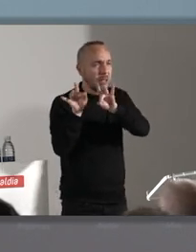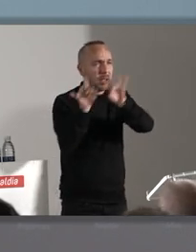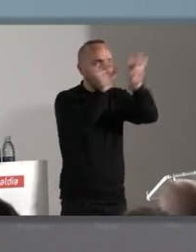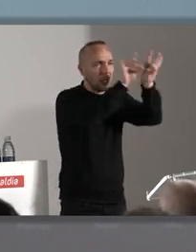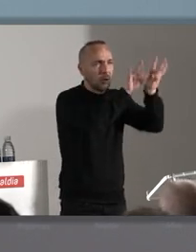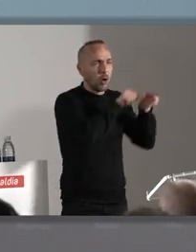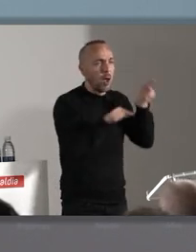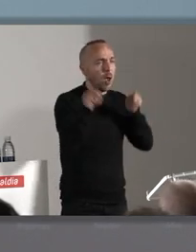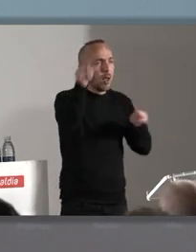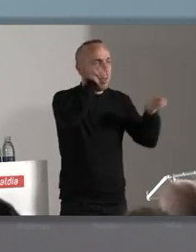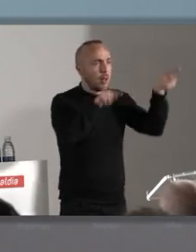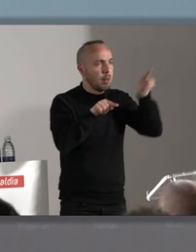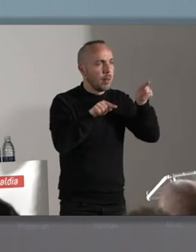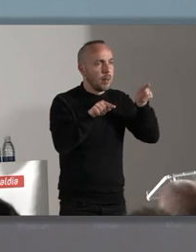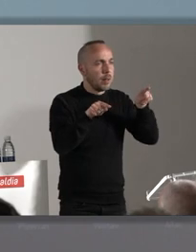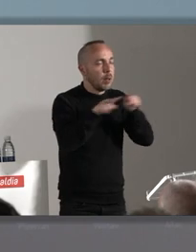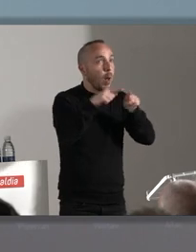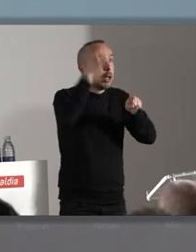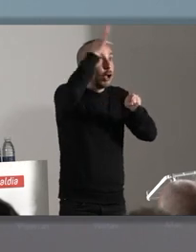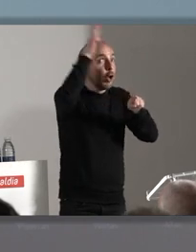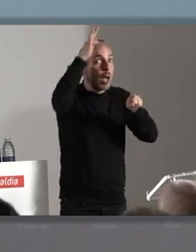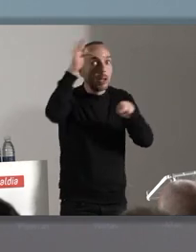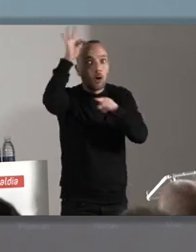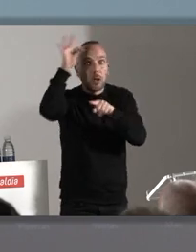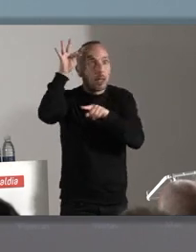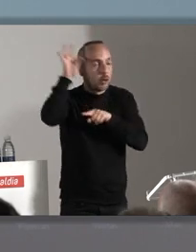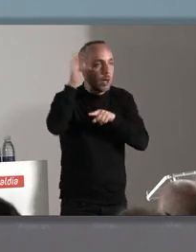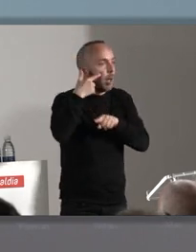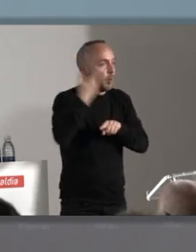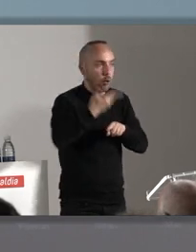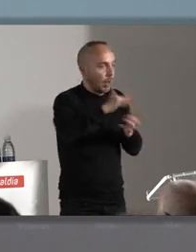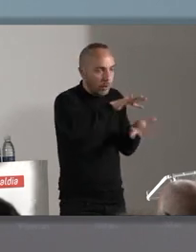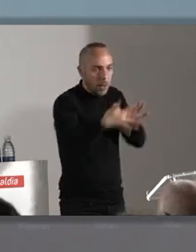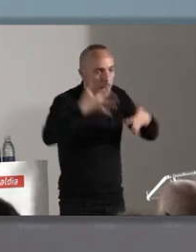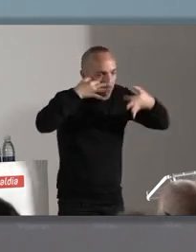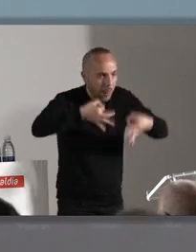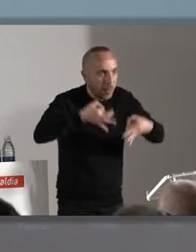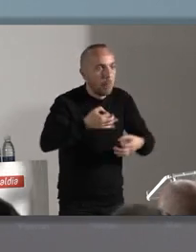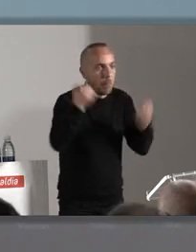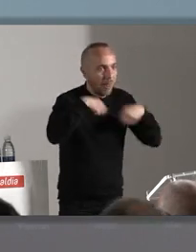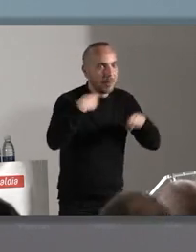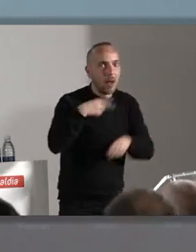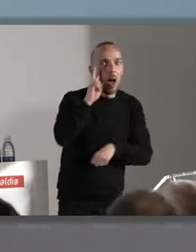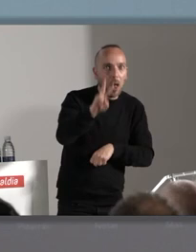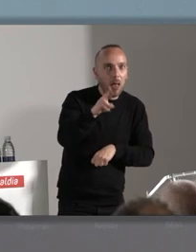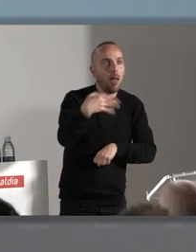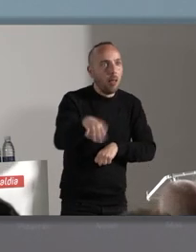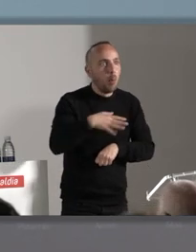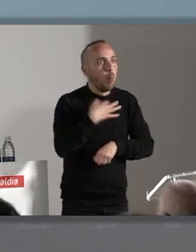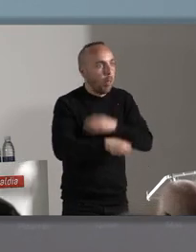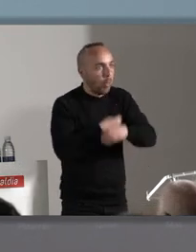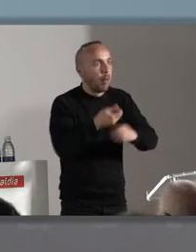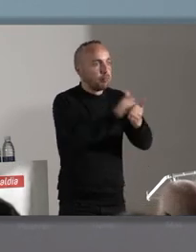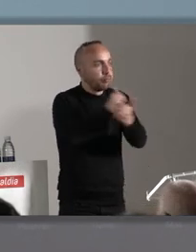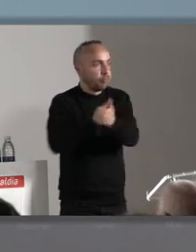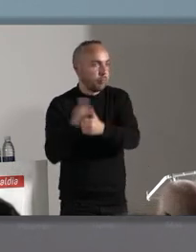cosa que una conceptualización teórica y es importante pasar a la práctica porque sin ello no hay transformación y no se garantiza el derecho a